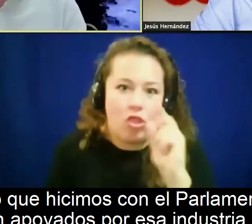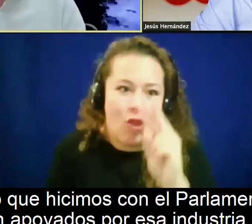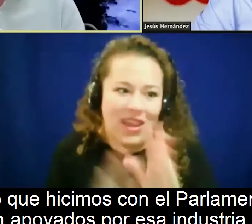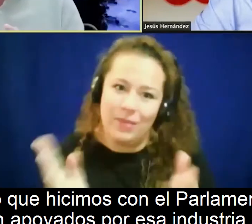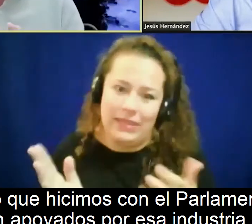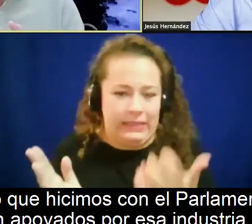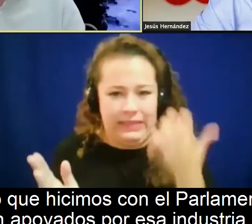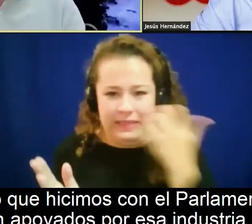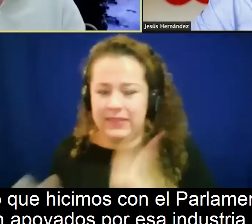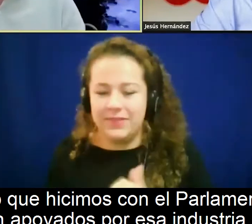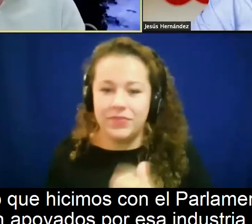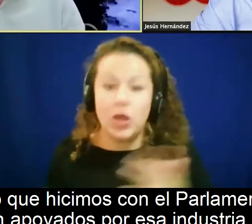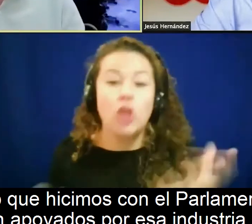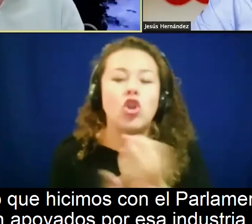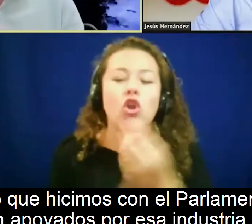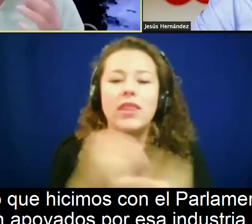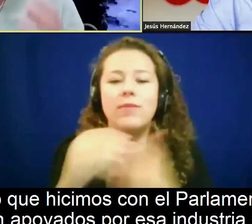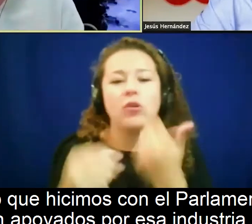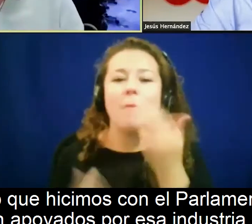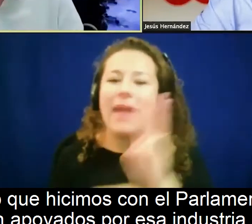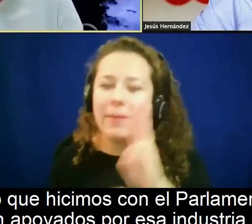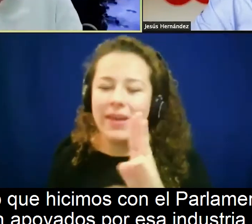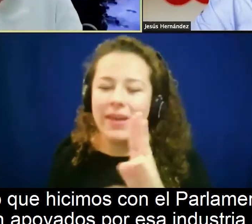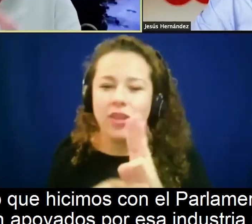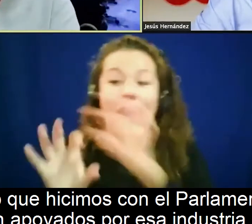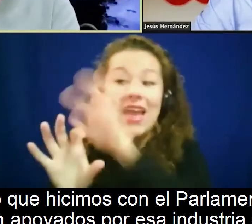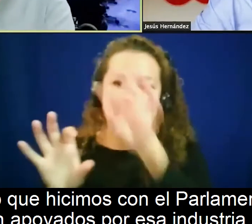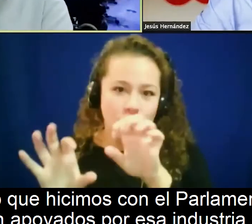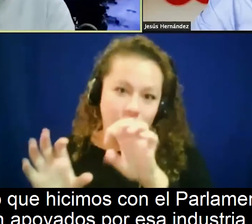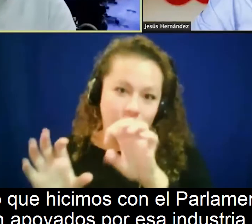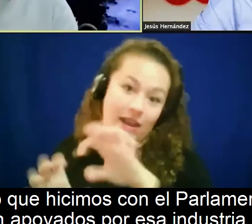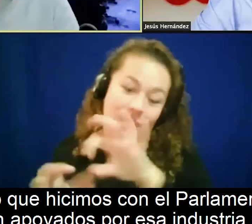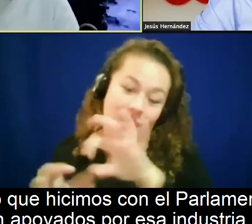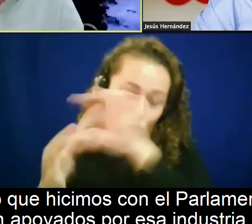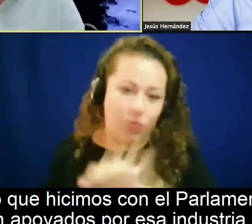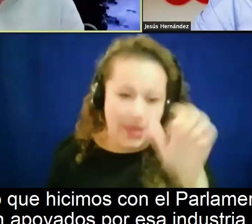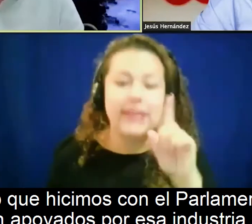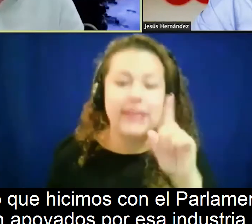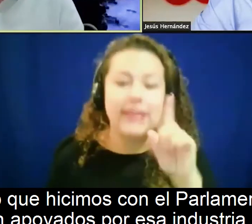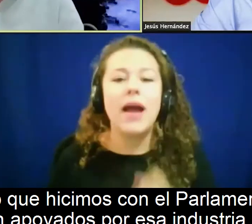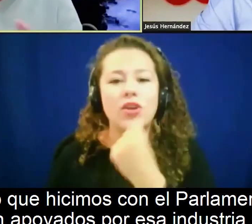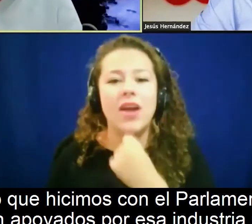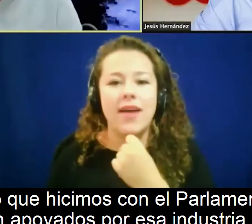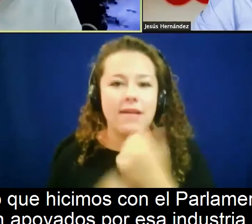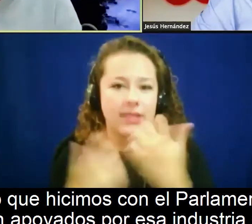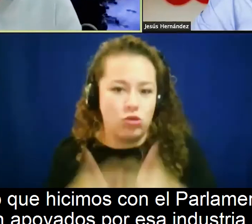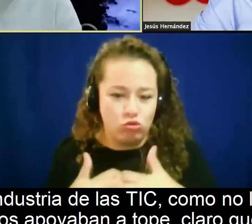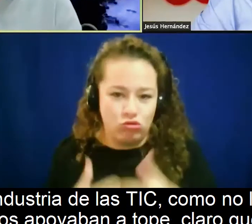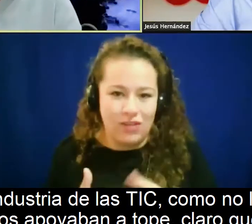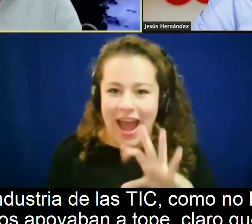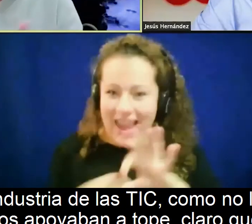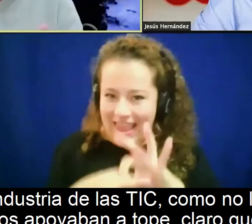los Estados miembros y también apoyados por esa industria aliada muchas veces, por ejemplo, la